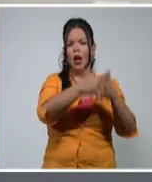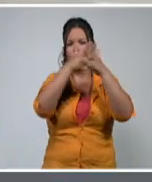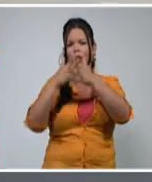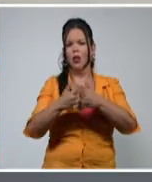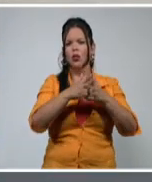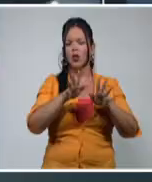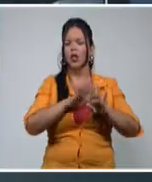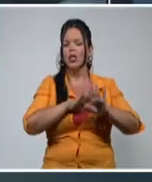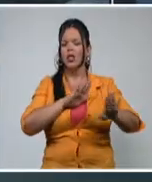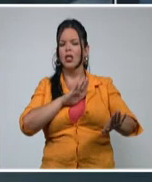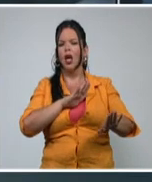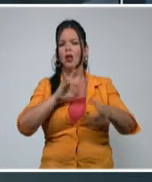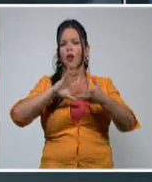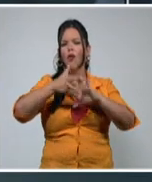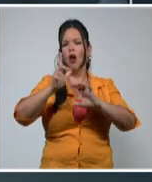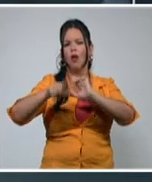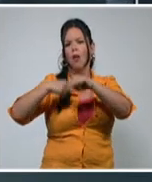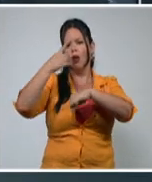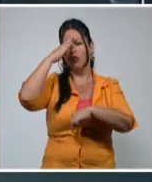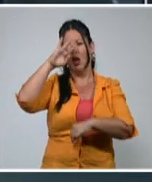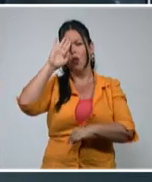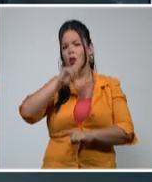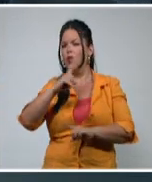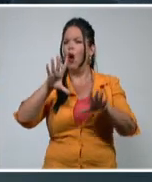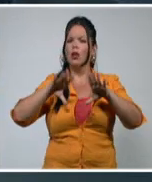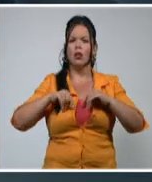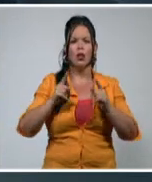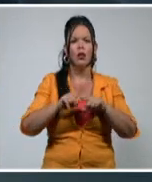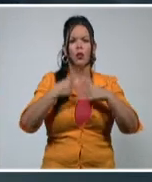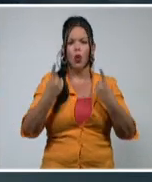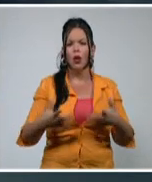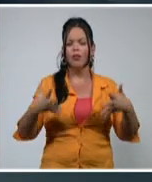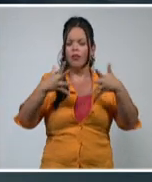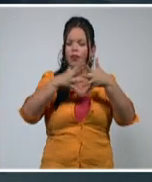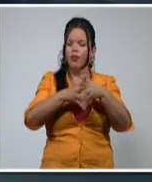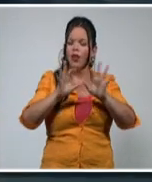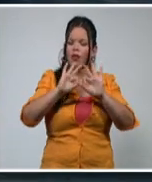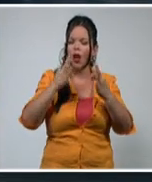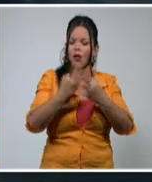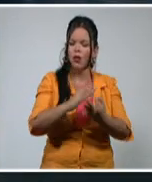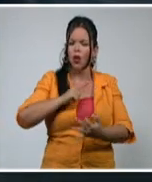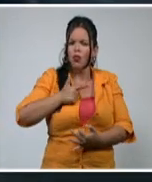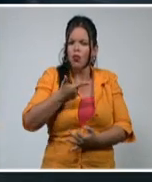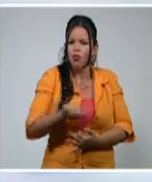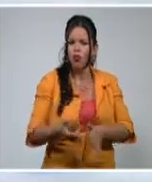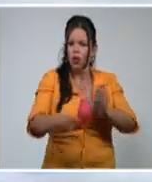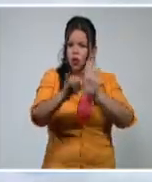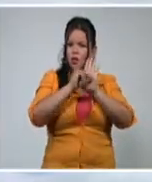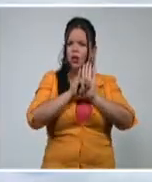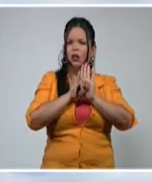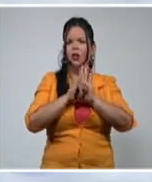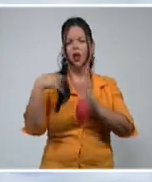natal, al cual están unidos por profundos lazos familiares, culturales y de identidad